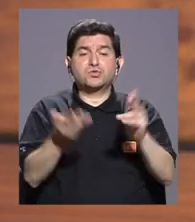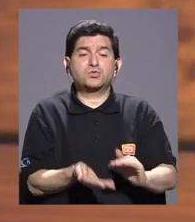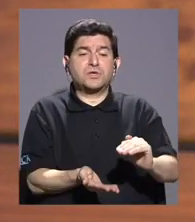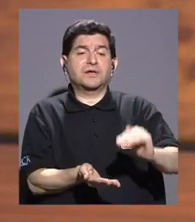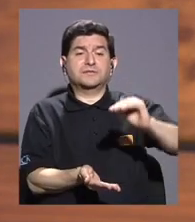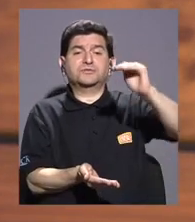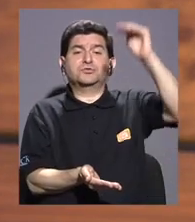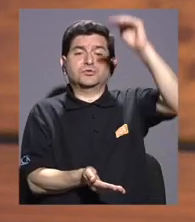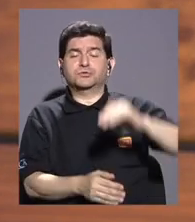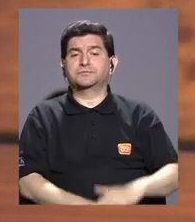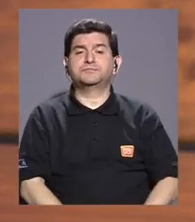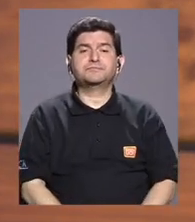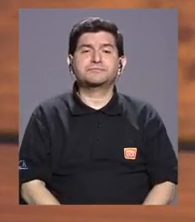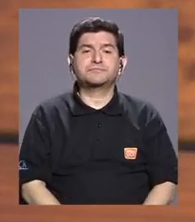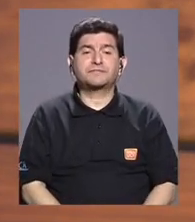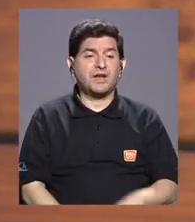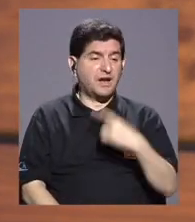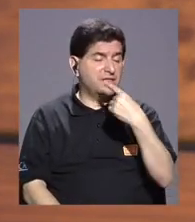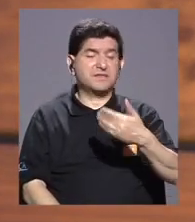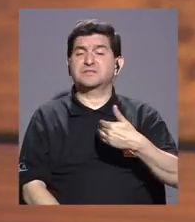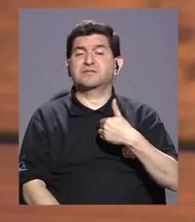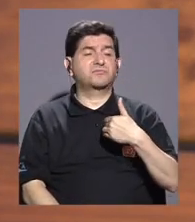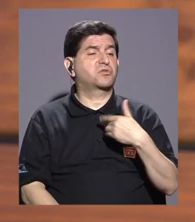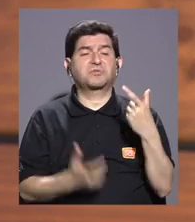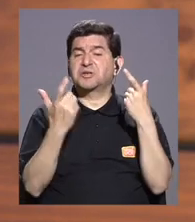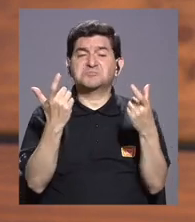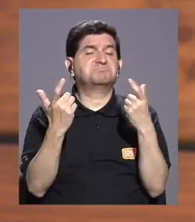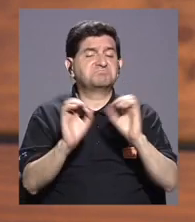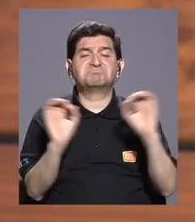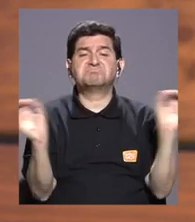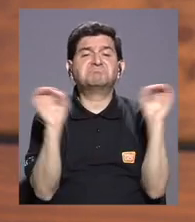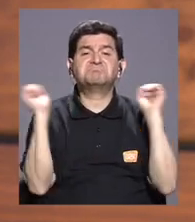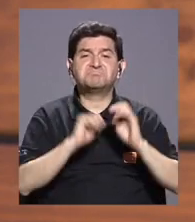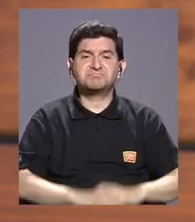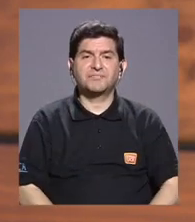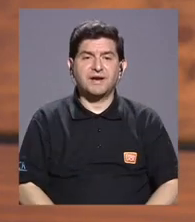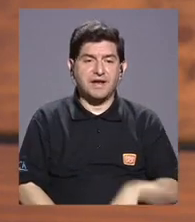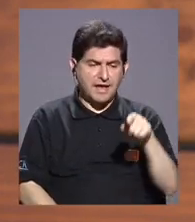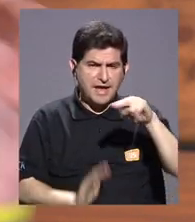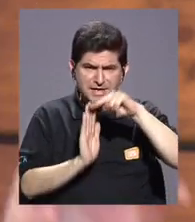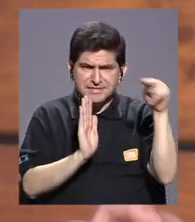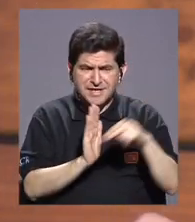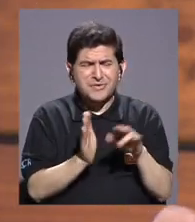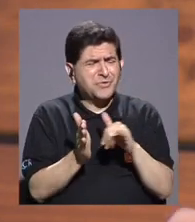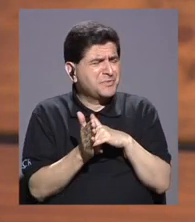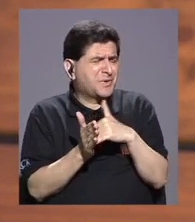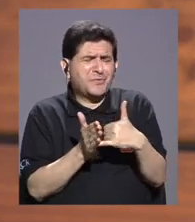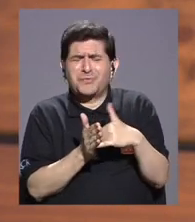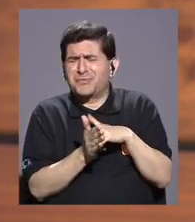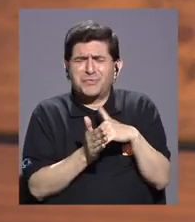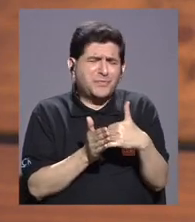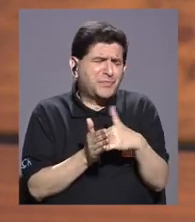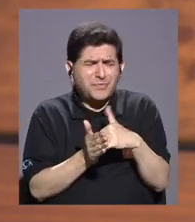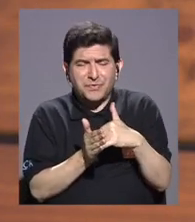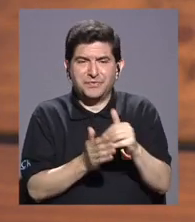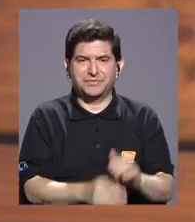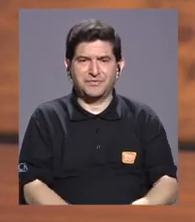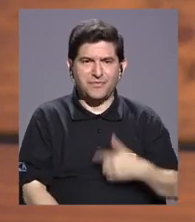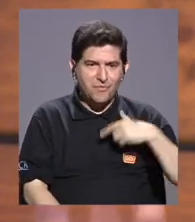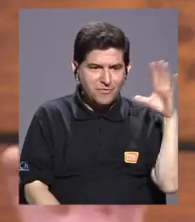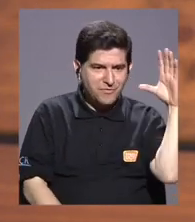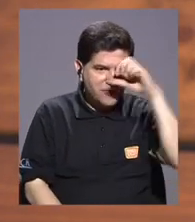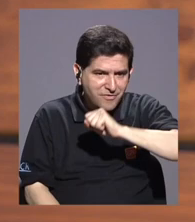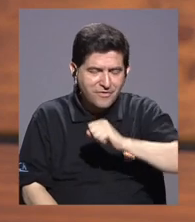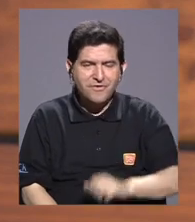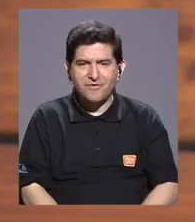gastos financieros y entonces decir que no tienen utilidades precisamente. Esta norma la debilitaron muchísimo. Entonces, si